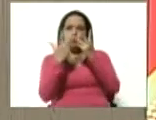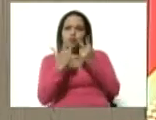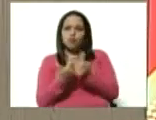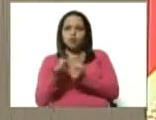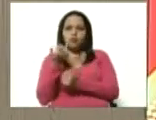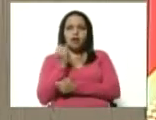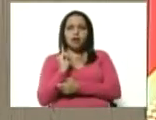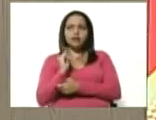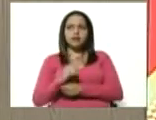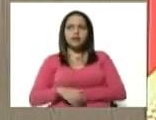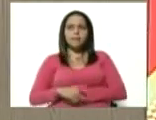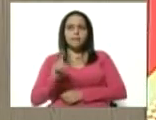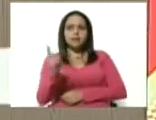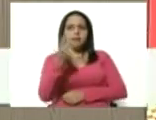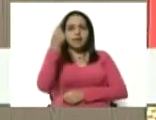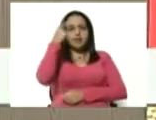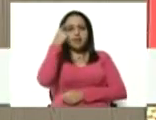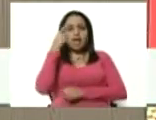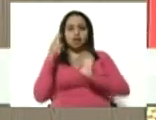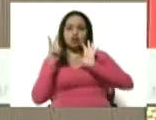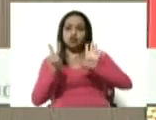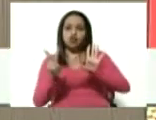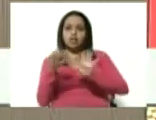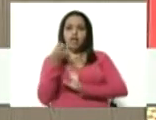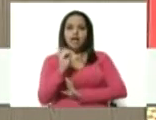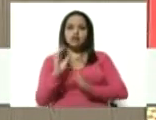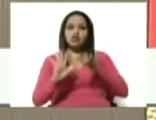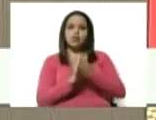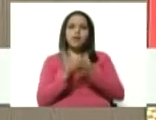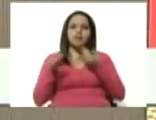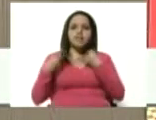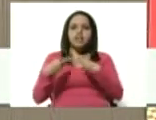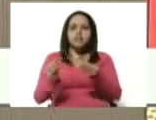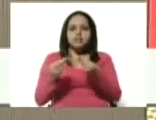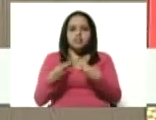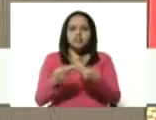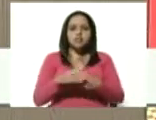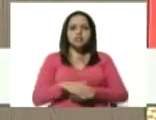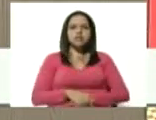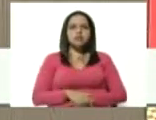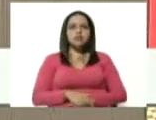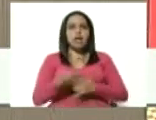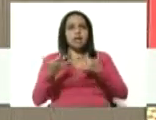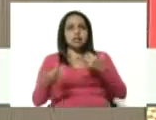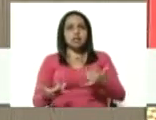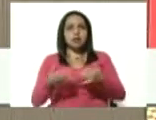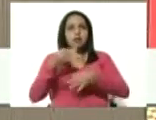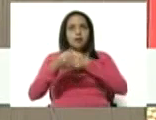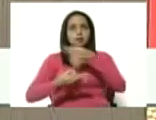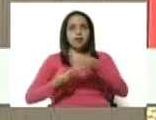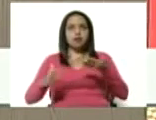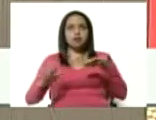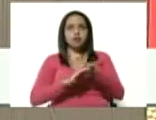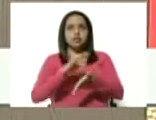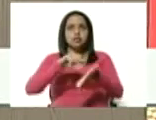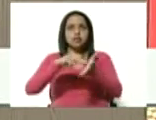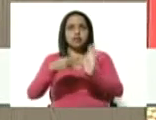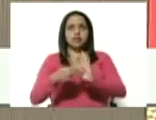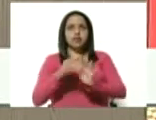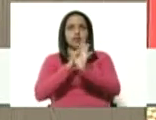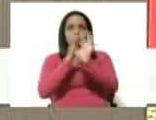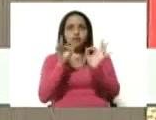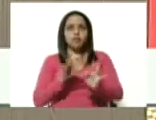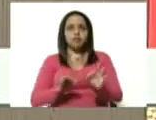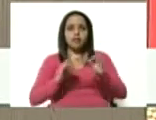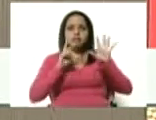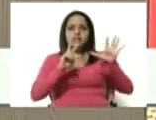este primer día de los 7 que corresponden de flexibilización. Ya vamos a hablar de lo que significa la fórmula